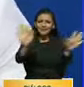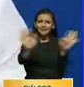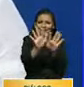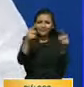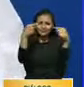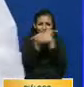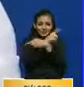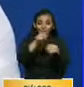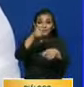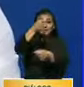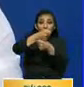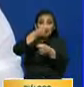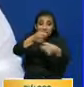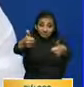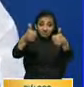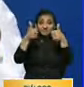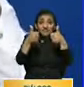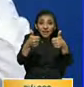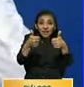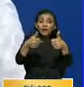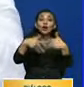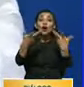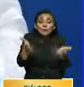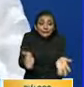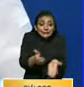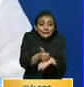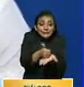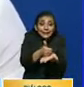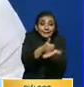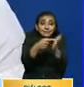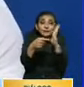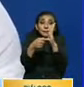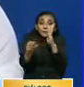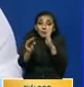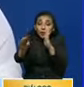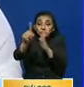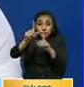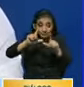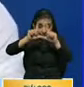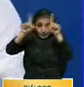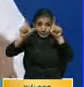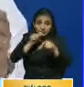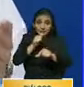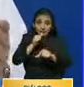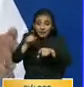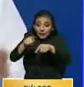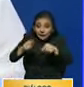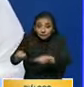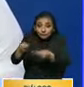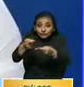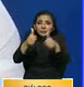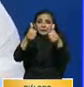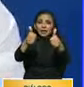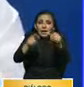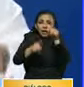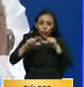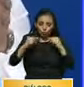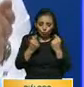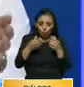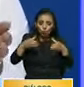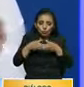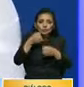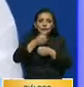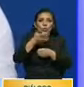dicho, un empleo adecuado va con un incentivo tributario a la empresa privada. Hay dos grandes grupos desempleados,